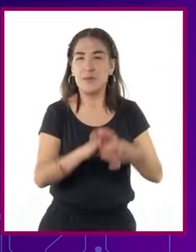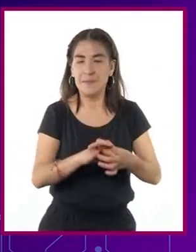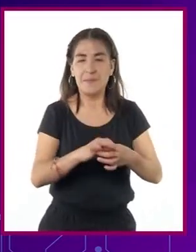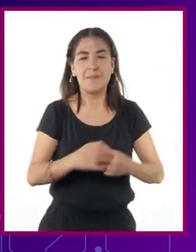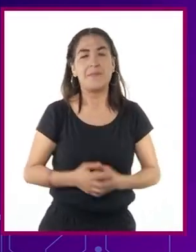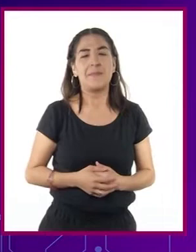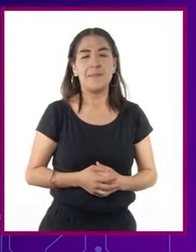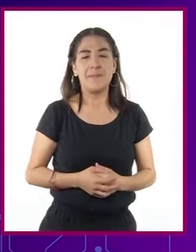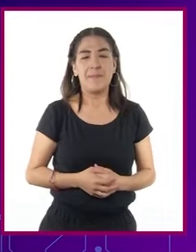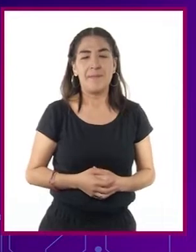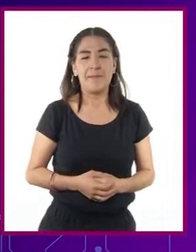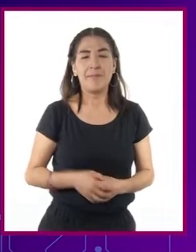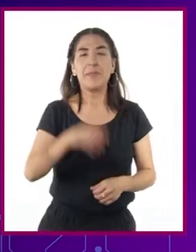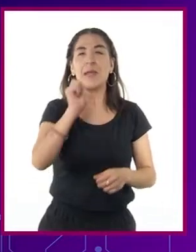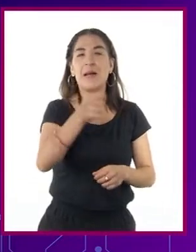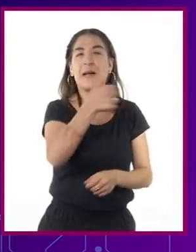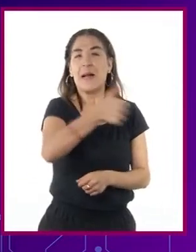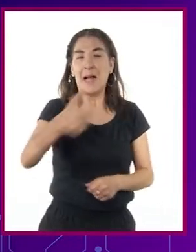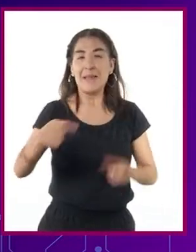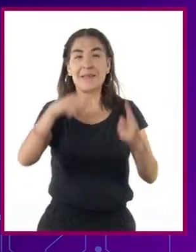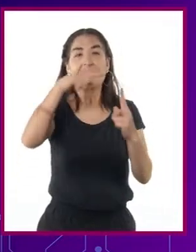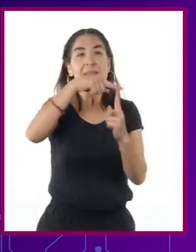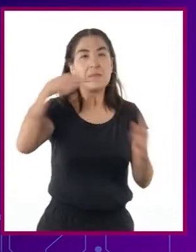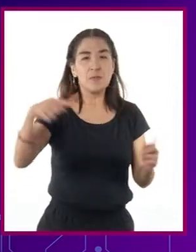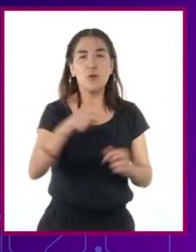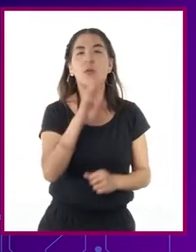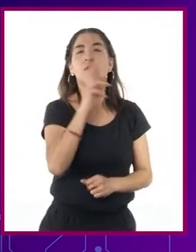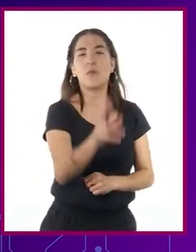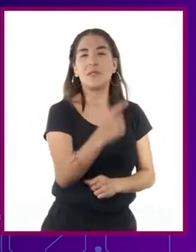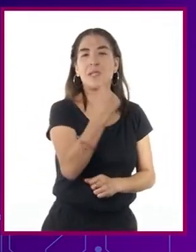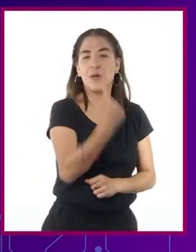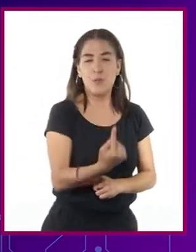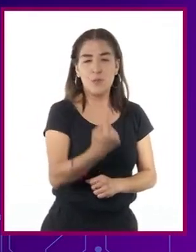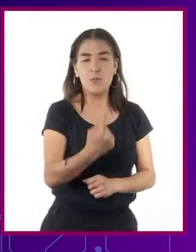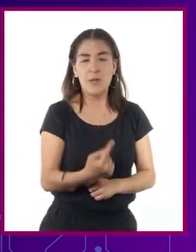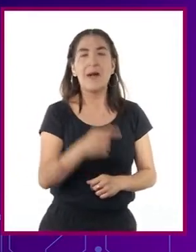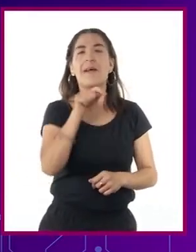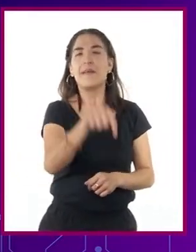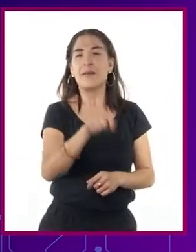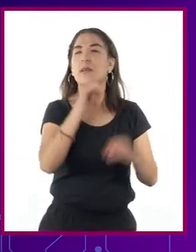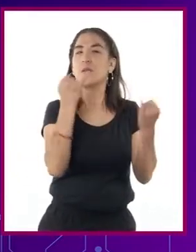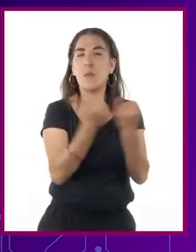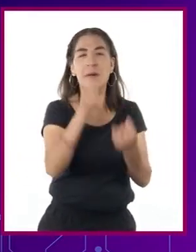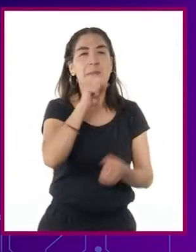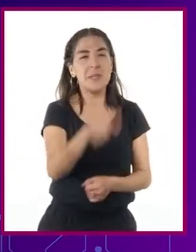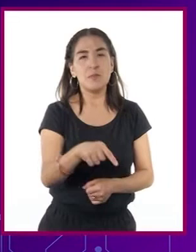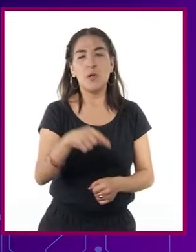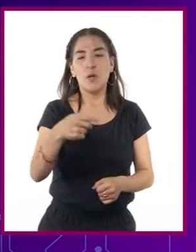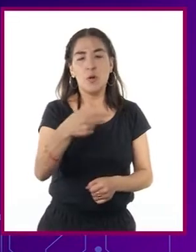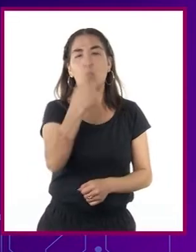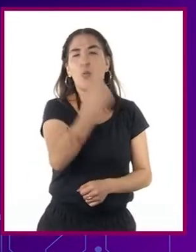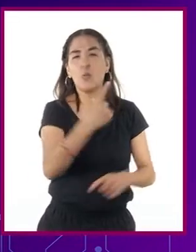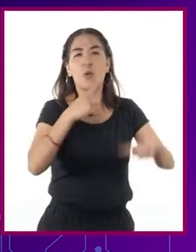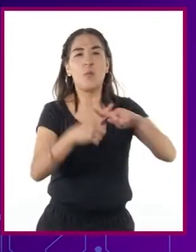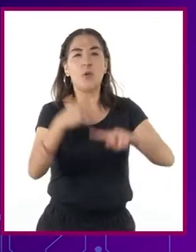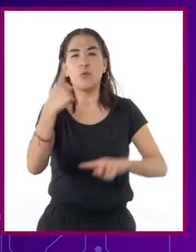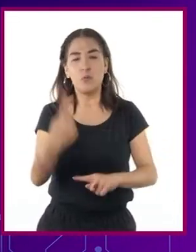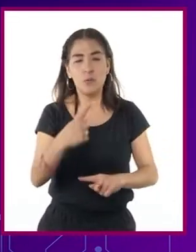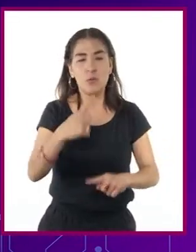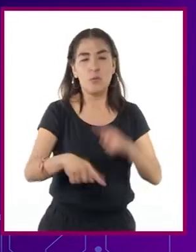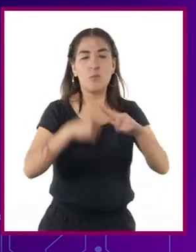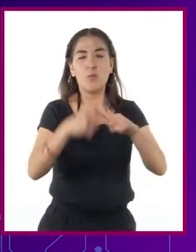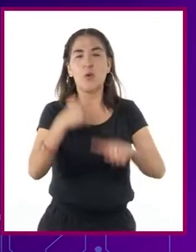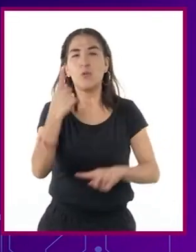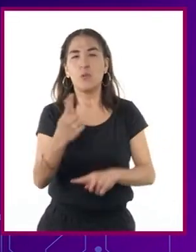8. De cada división se obtiene 1, lo que hace que esa división sea igual a 1 por 1, por 1,